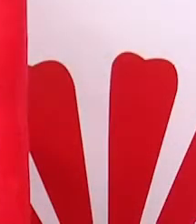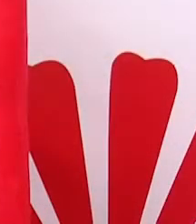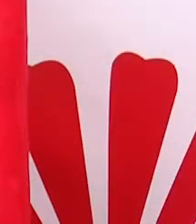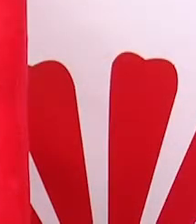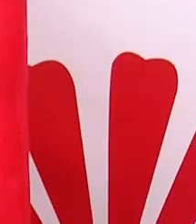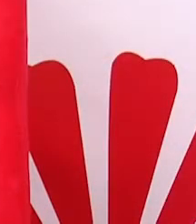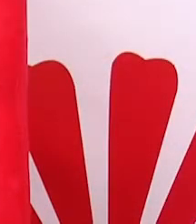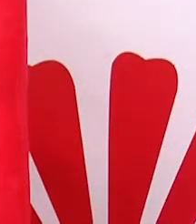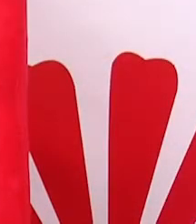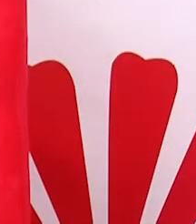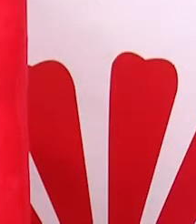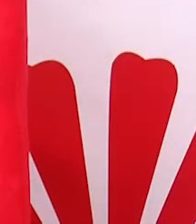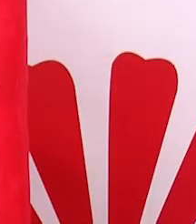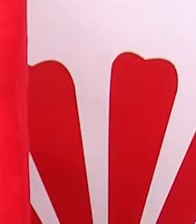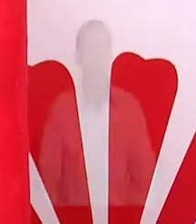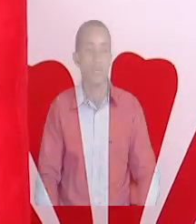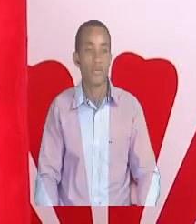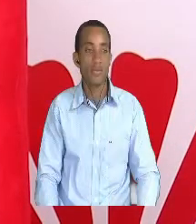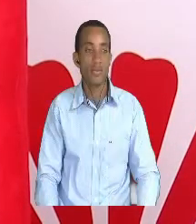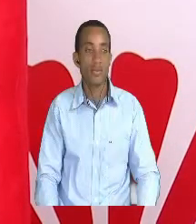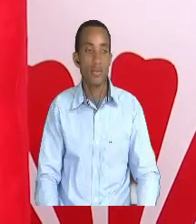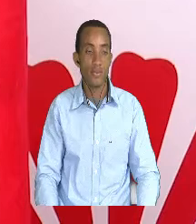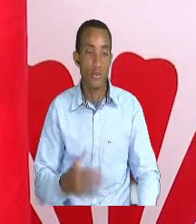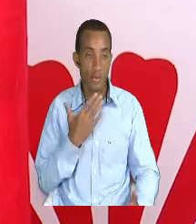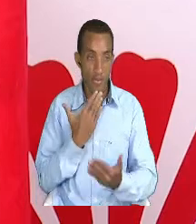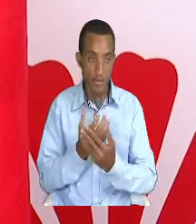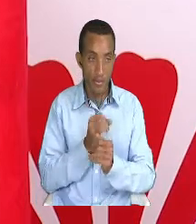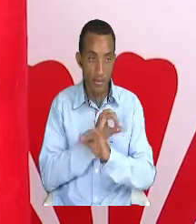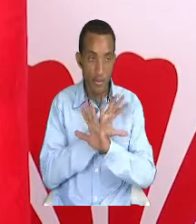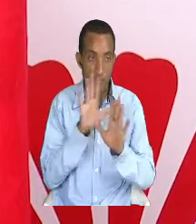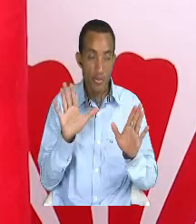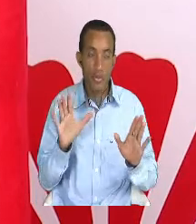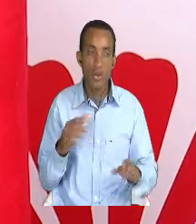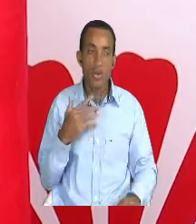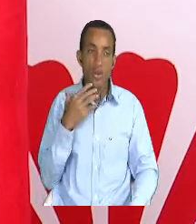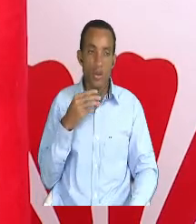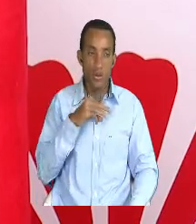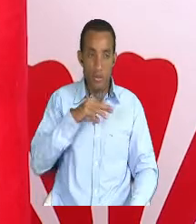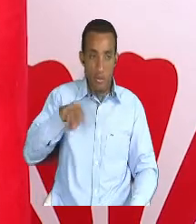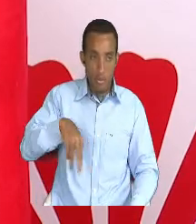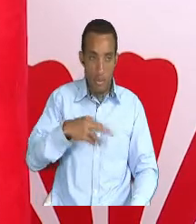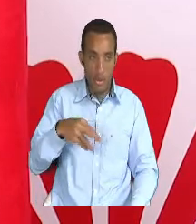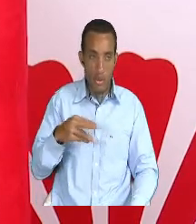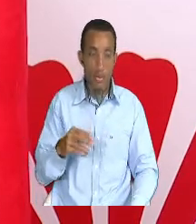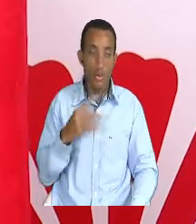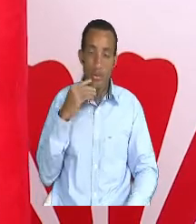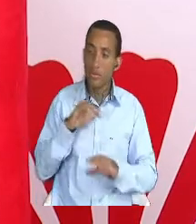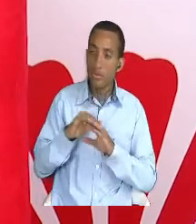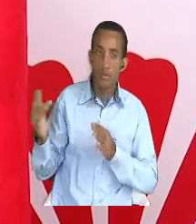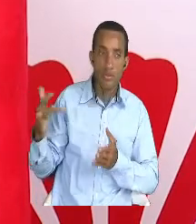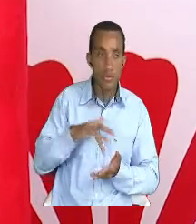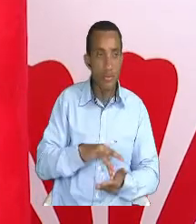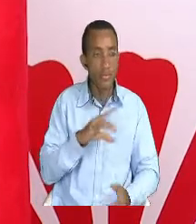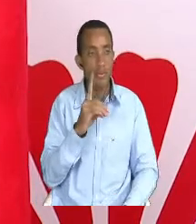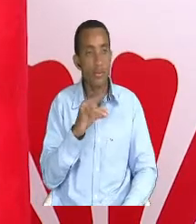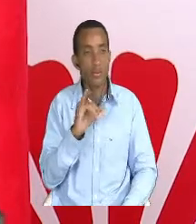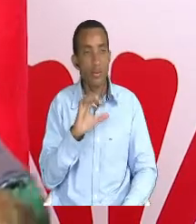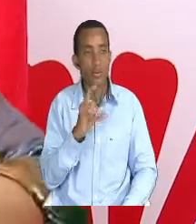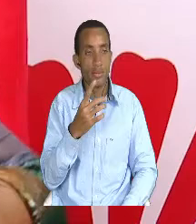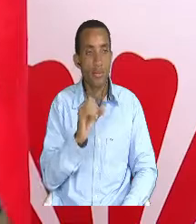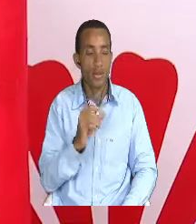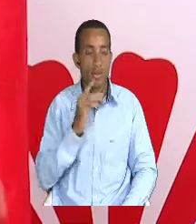un muy buenos días mañana de miércoles y por supuesto con súper invitados. Hoy está con nosotros Diego Saavedra, atleta en